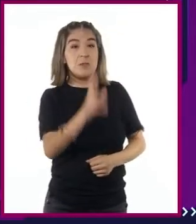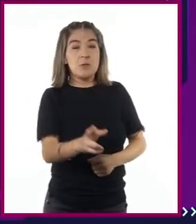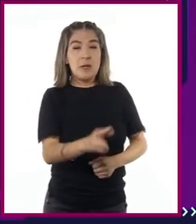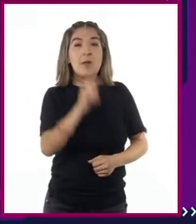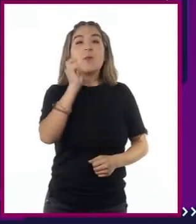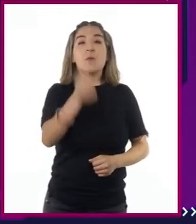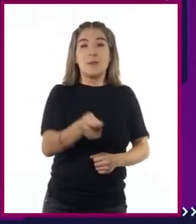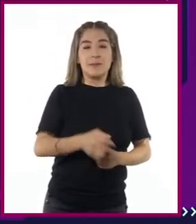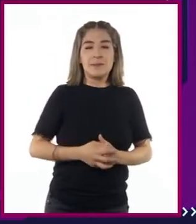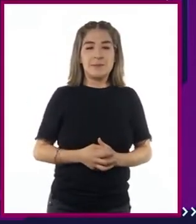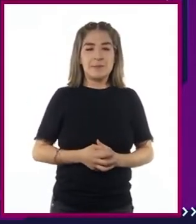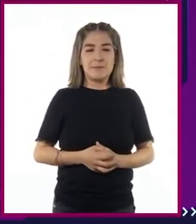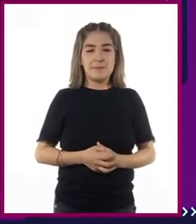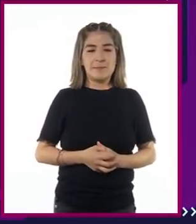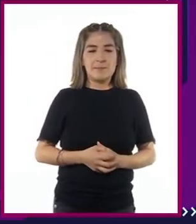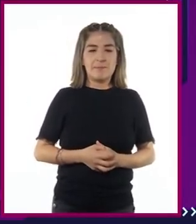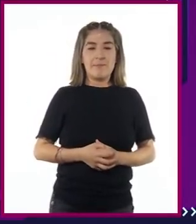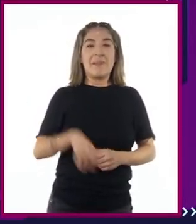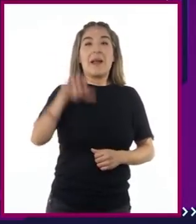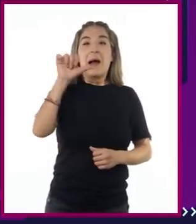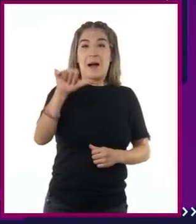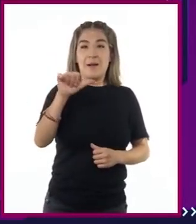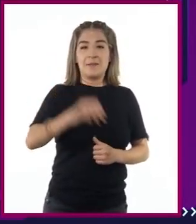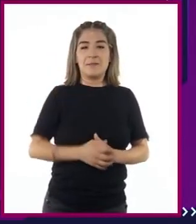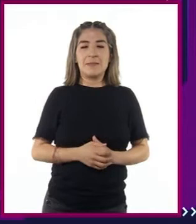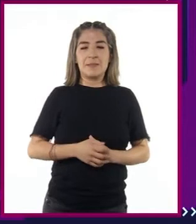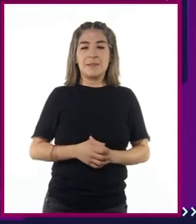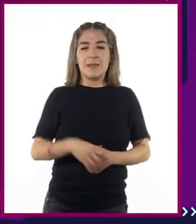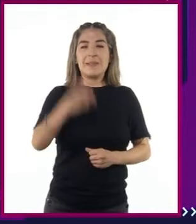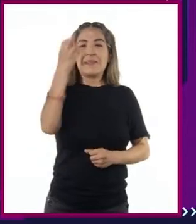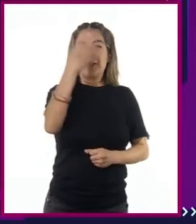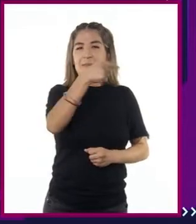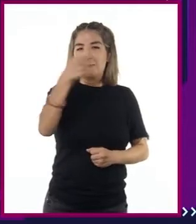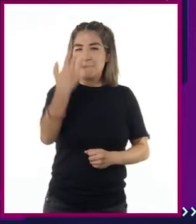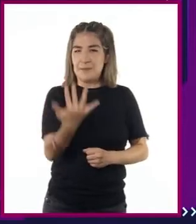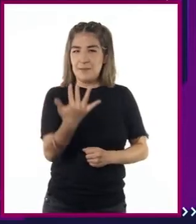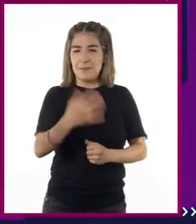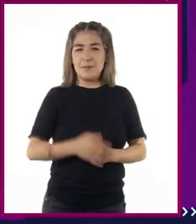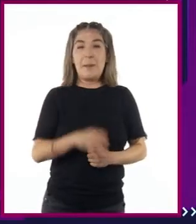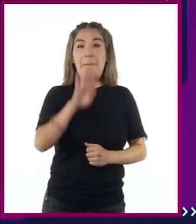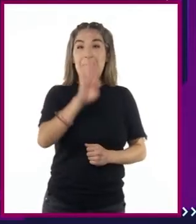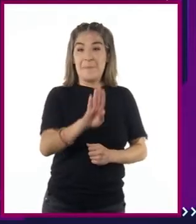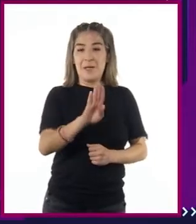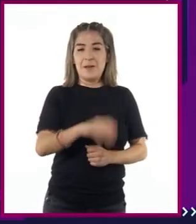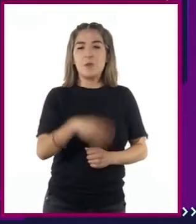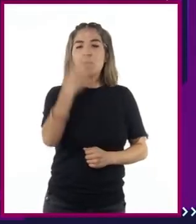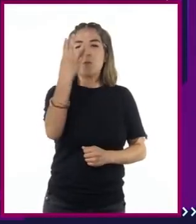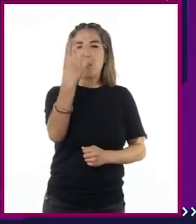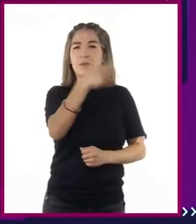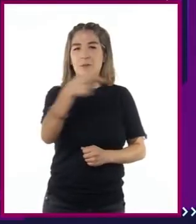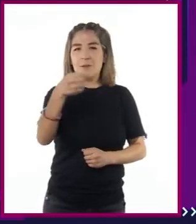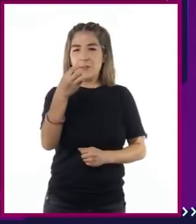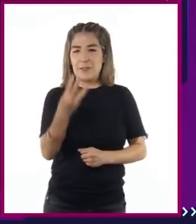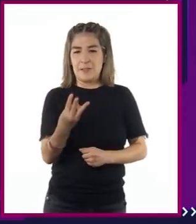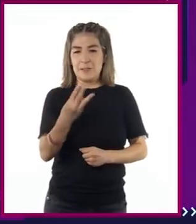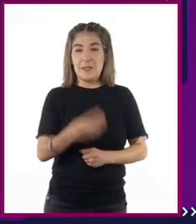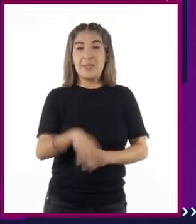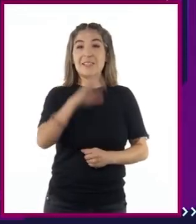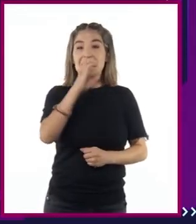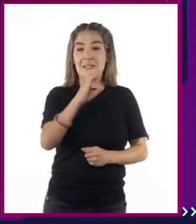son: inciso A, 3/5, inciso B, 4/3, inciso